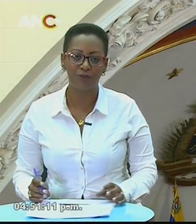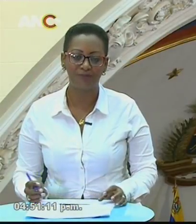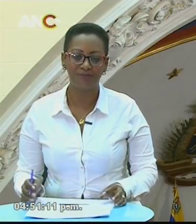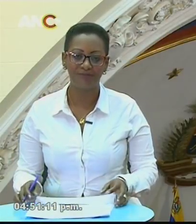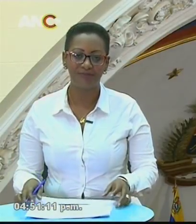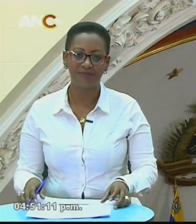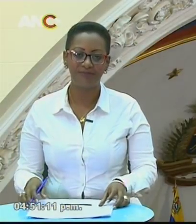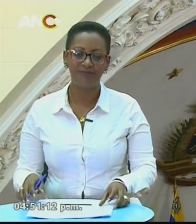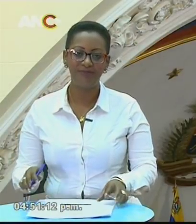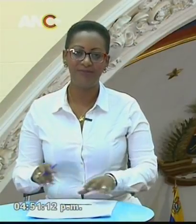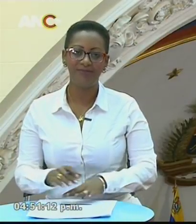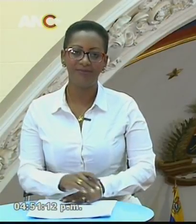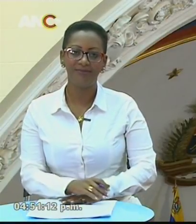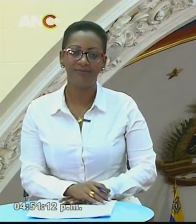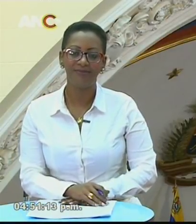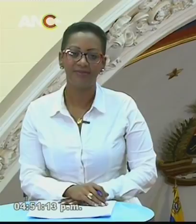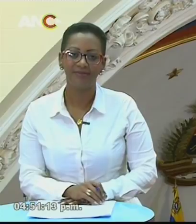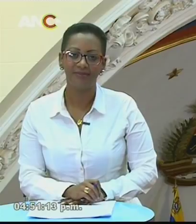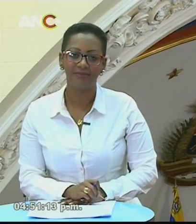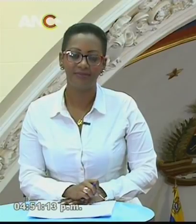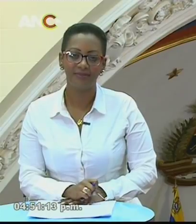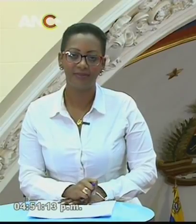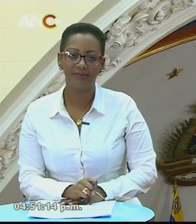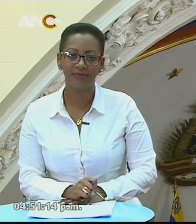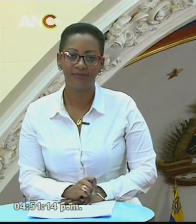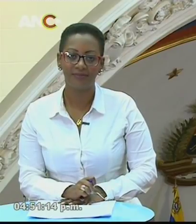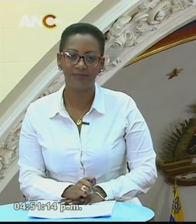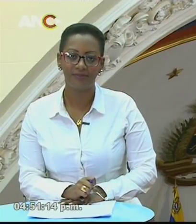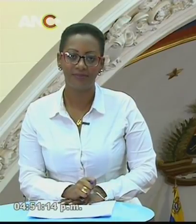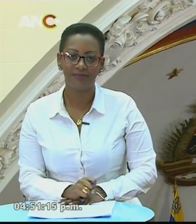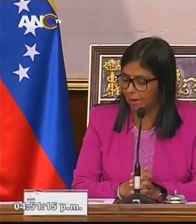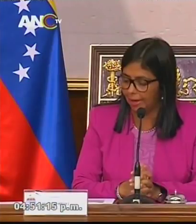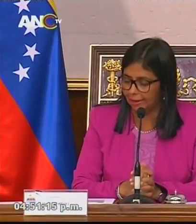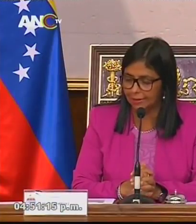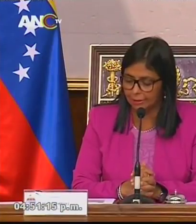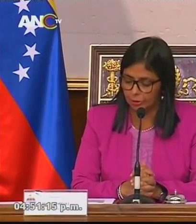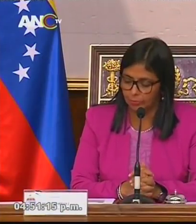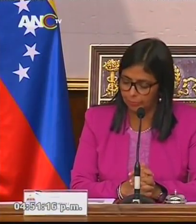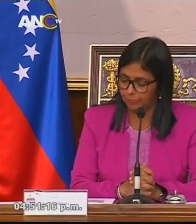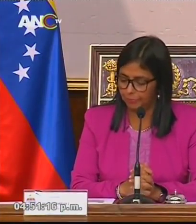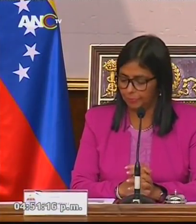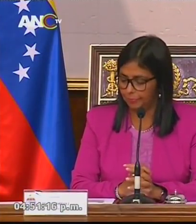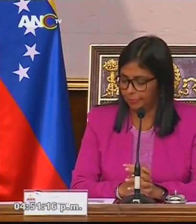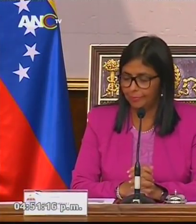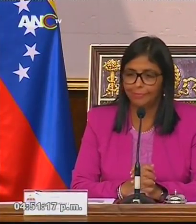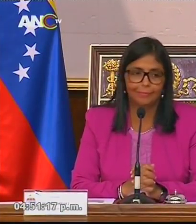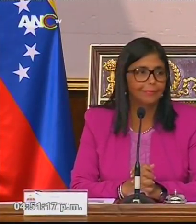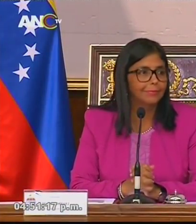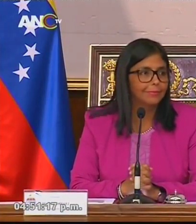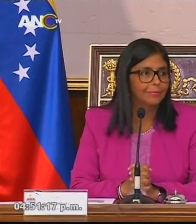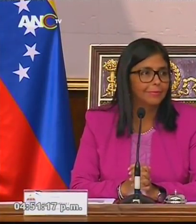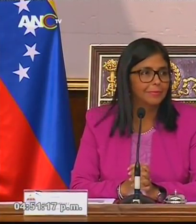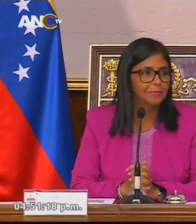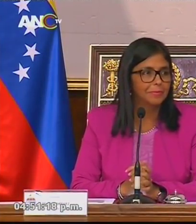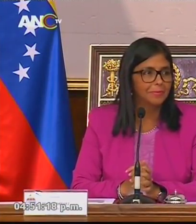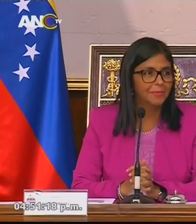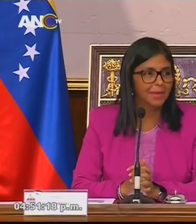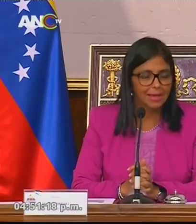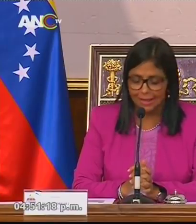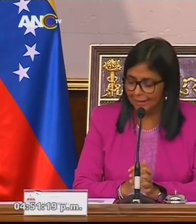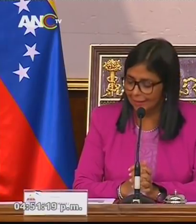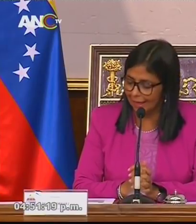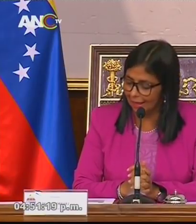Escuchemos. Ciudadano secretario, sírvase informar si hay quórum para esta sesión. Si hay quórum, ciudadana